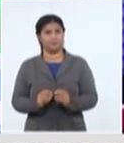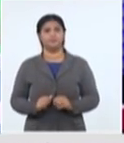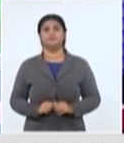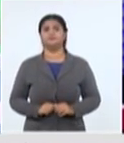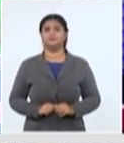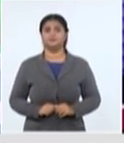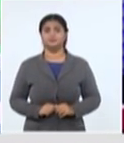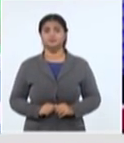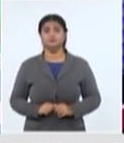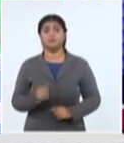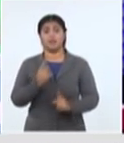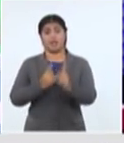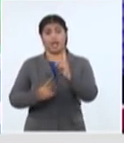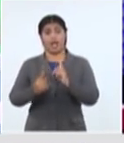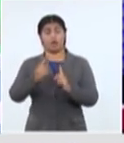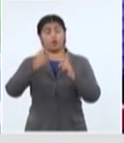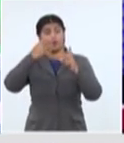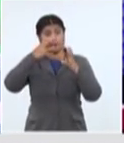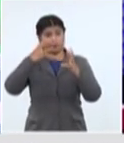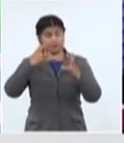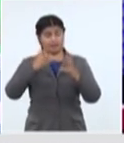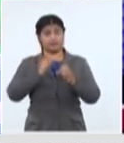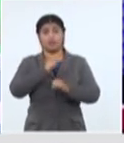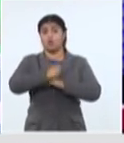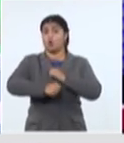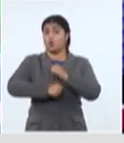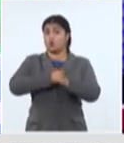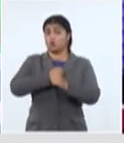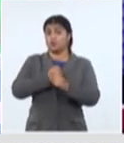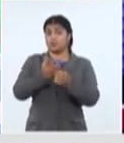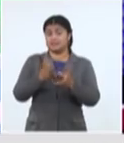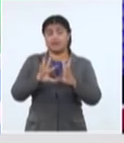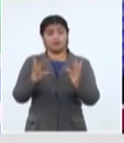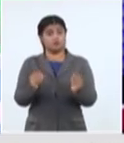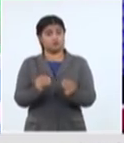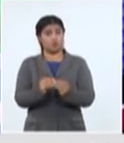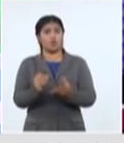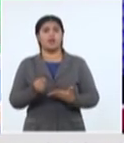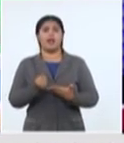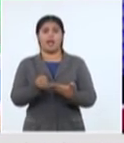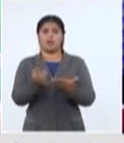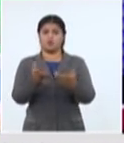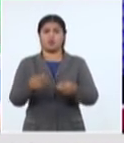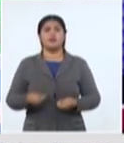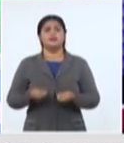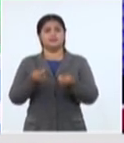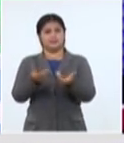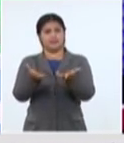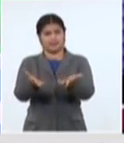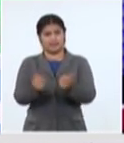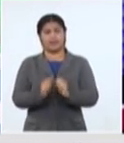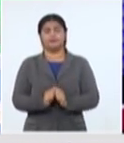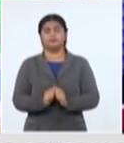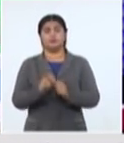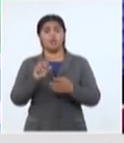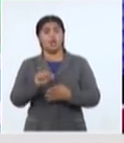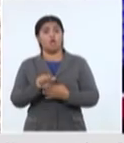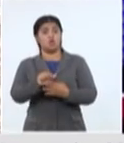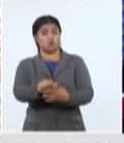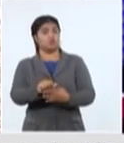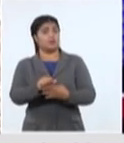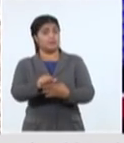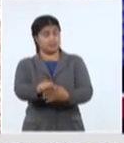es utilizar adecuadamente las bondades que se han puesto en función de ello, como es la reestructuración de los servicios que se han hecho. Pongo el ejemplo en el